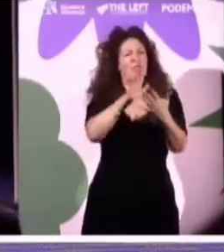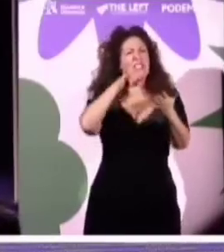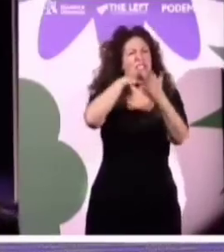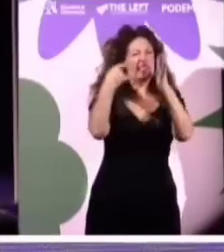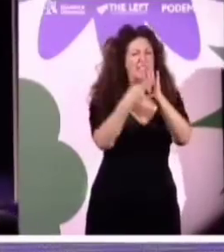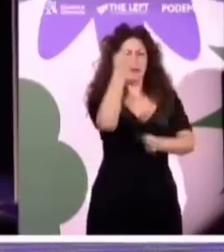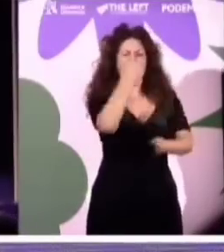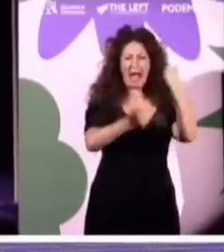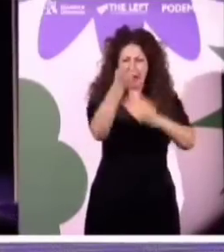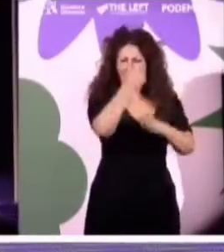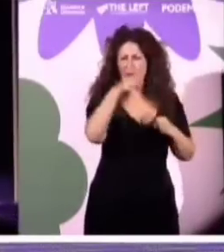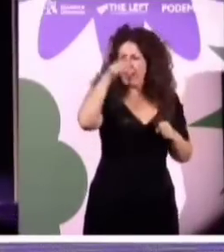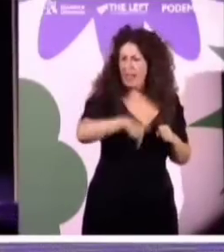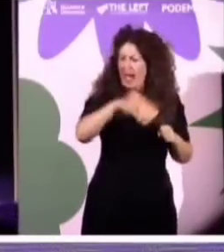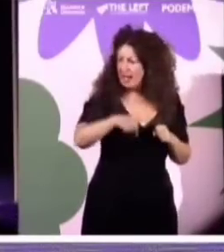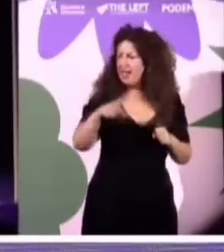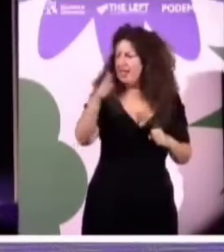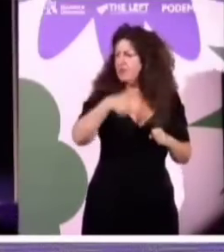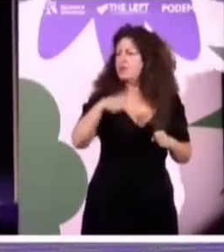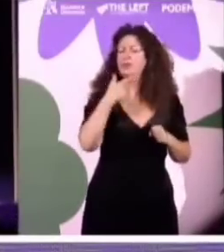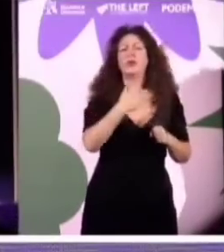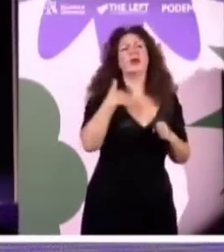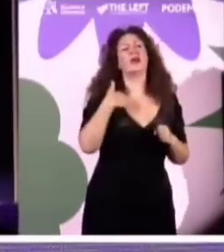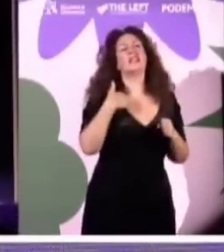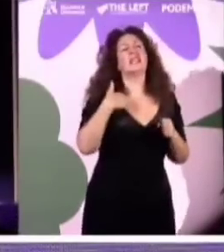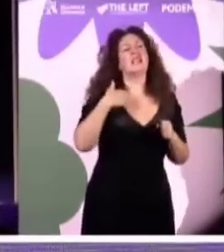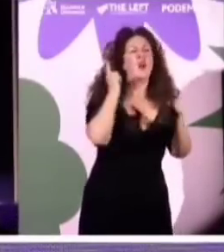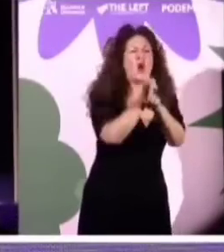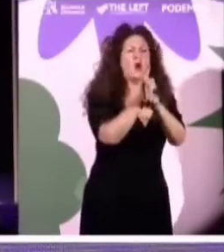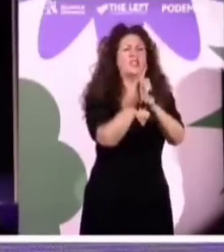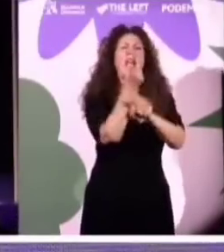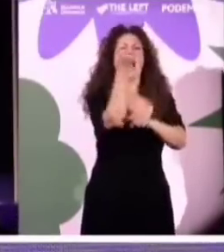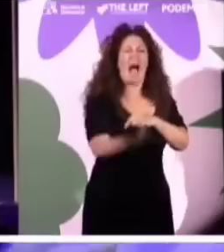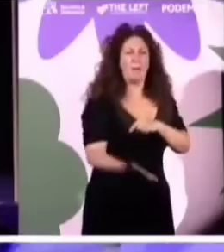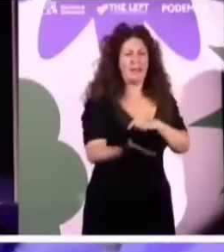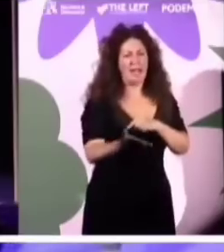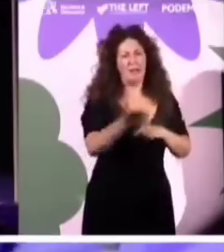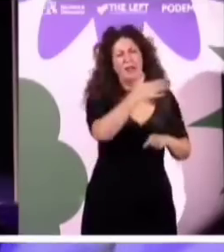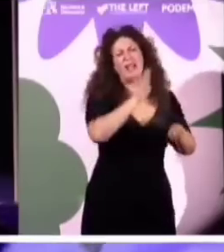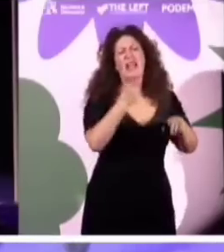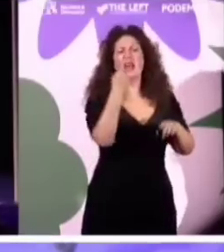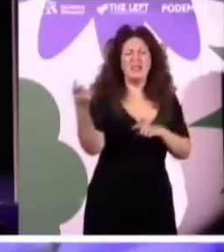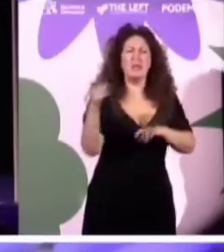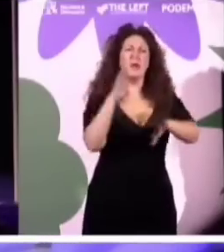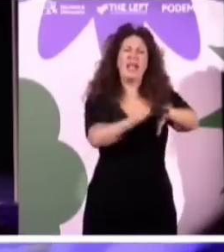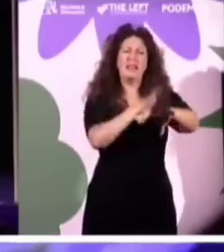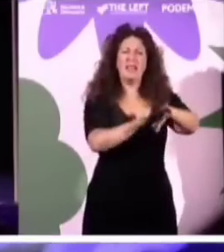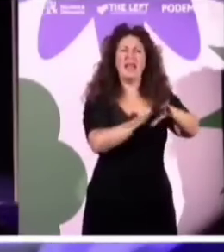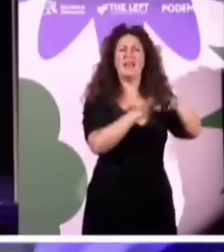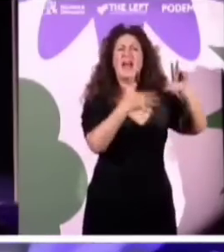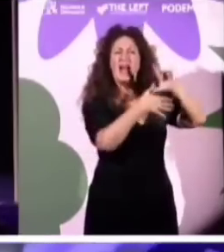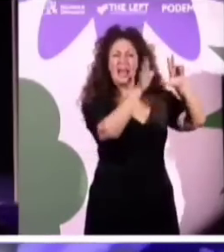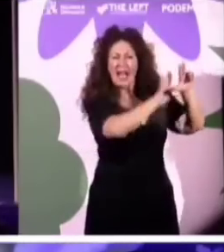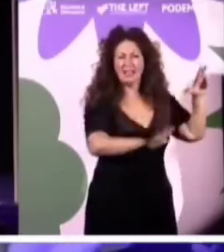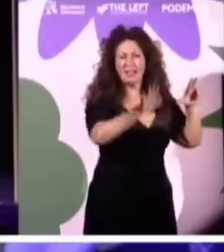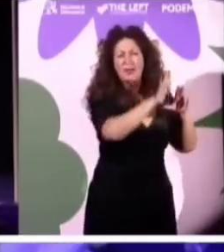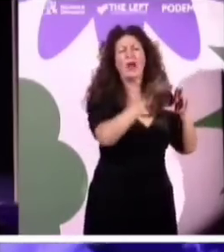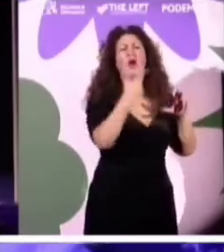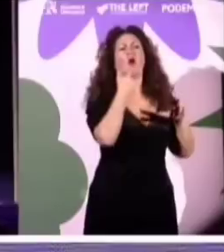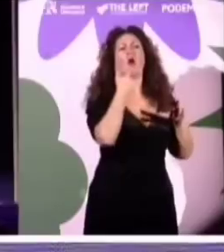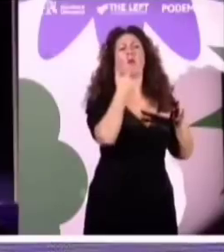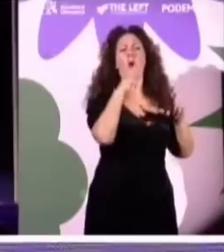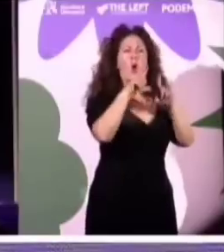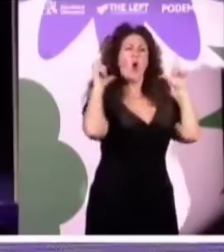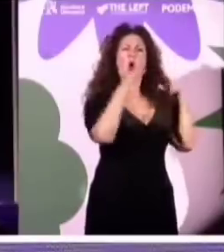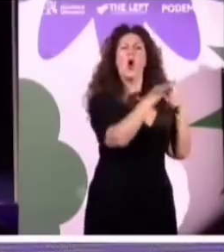desde aquí negamos, el capitalismo. Necesitamos que la izquierda latinoamericana sea la punta de lanza